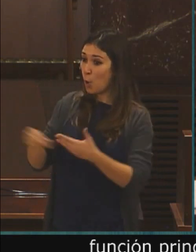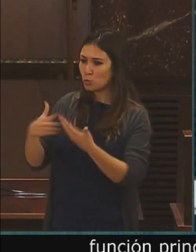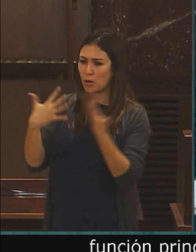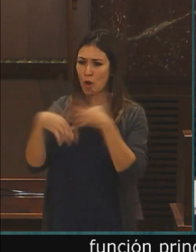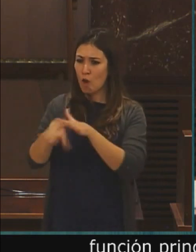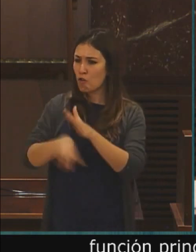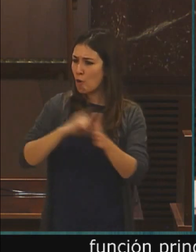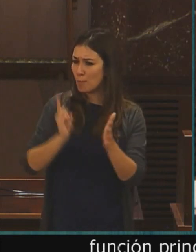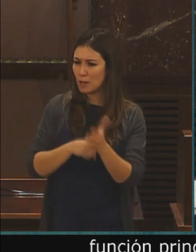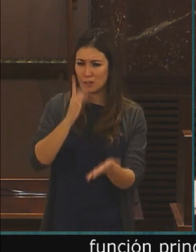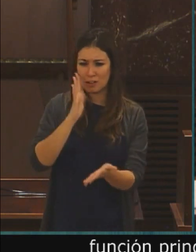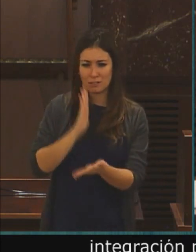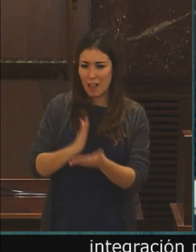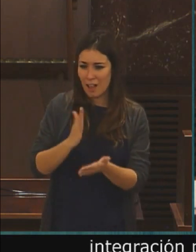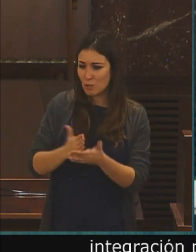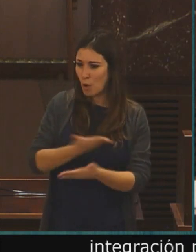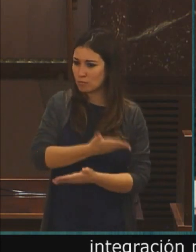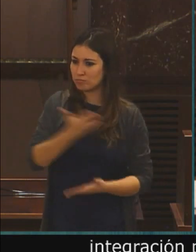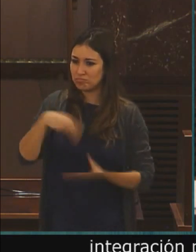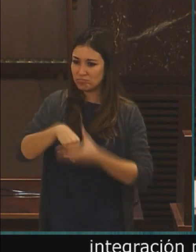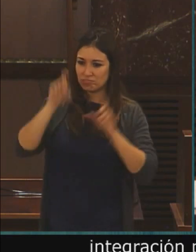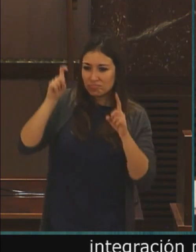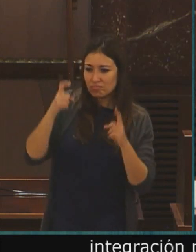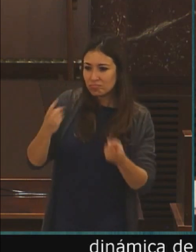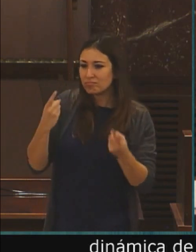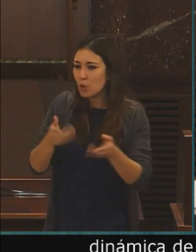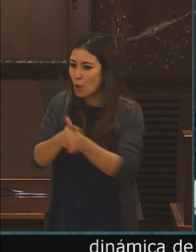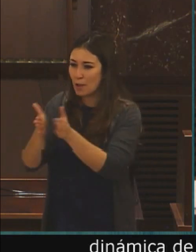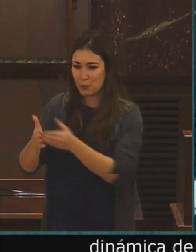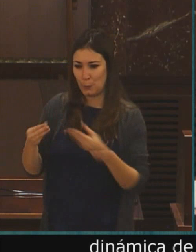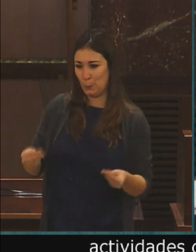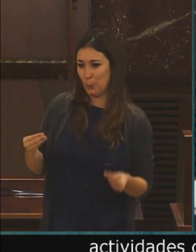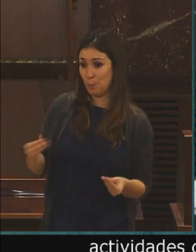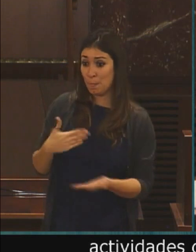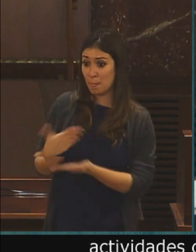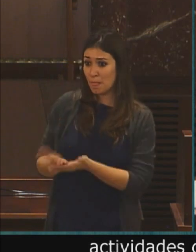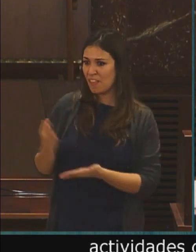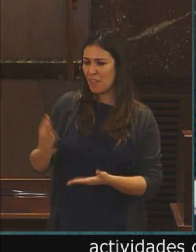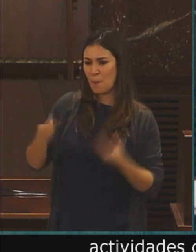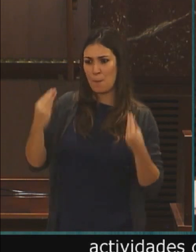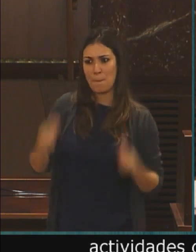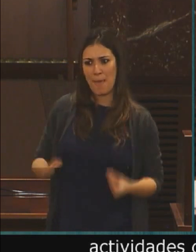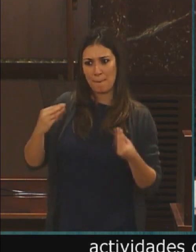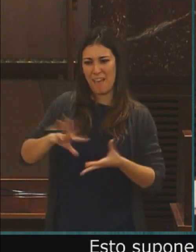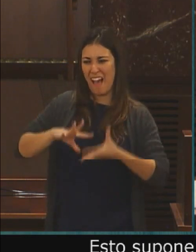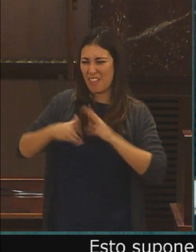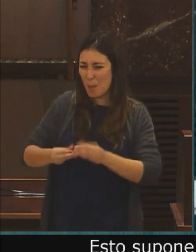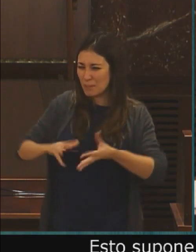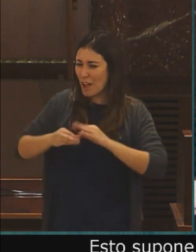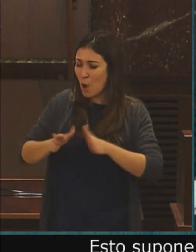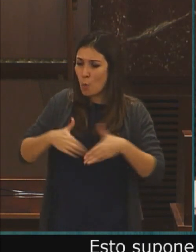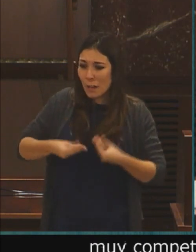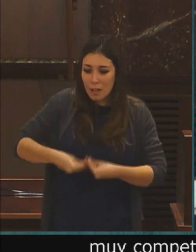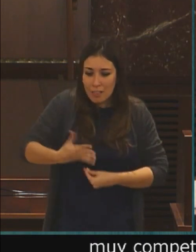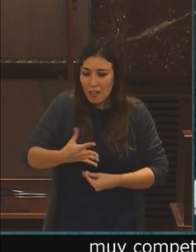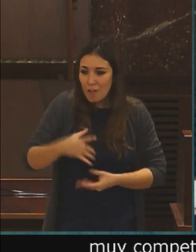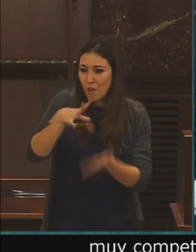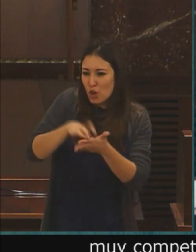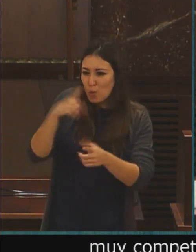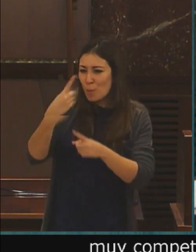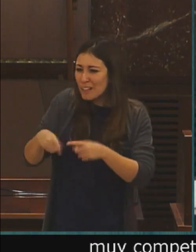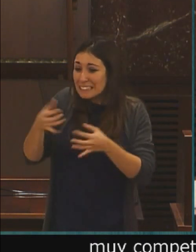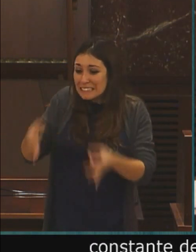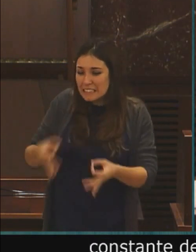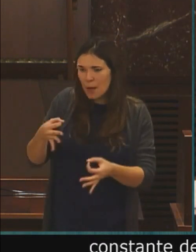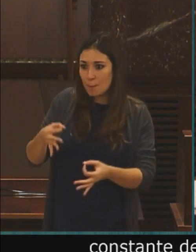en la dinámica de la clase y en las actividades de la comunidad escolar. Esto supone que el mediador debe ser muy competente en la adaptación constante de todo tipo de materiales y situaciones que van